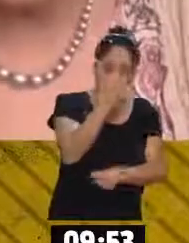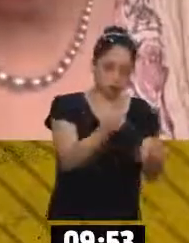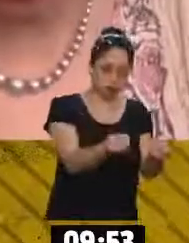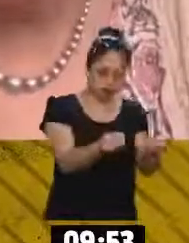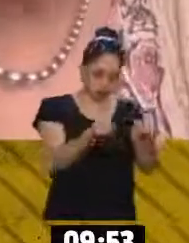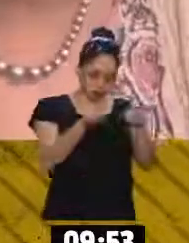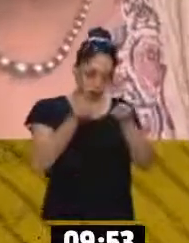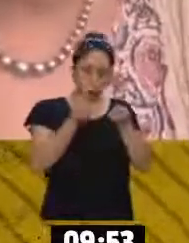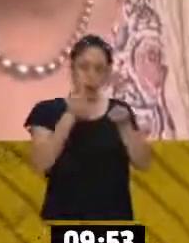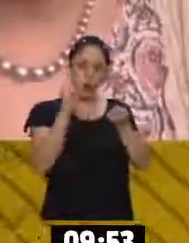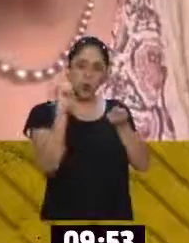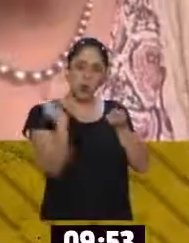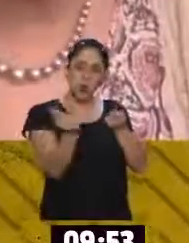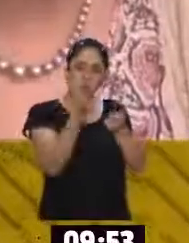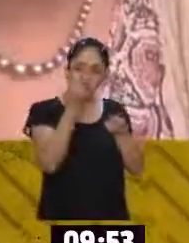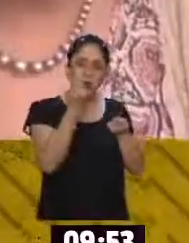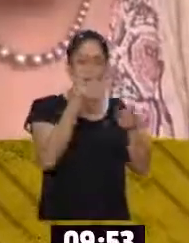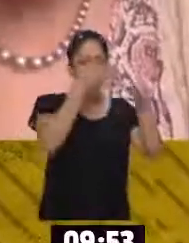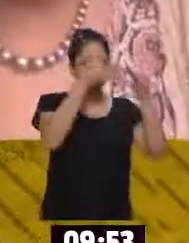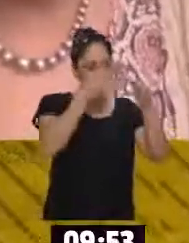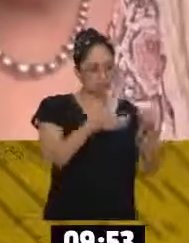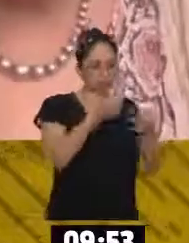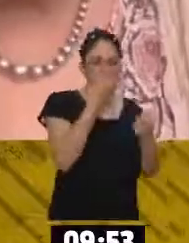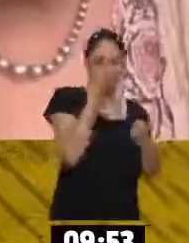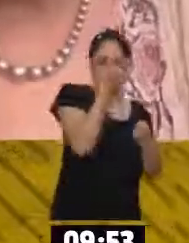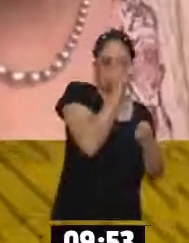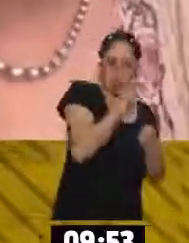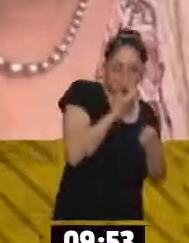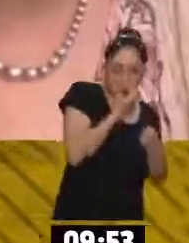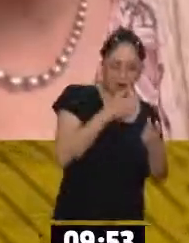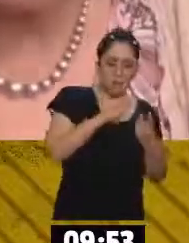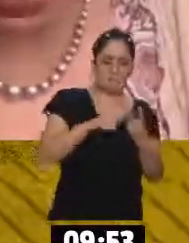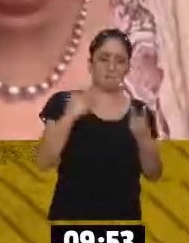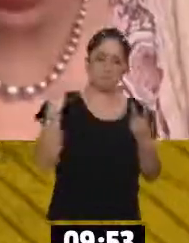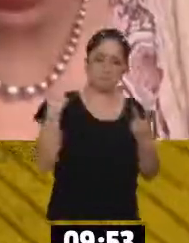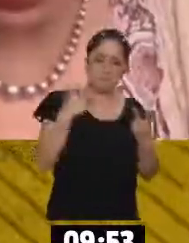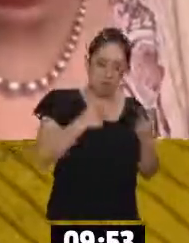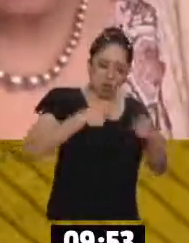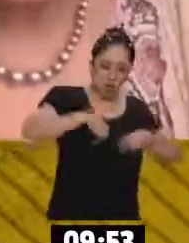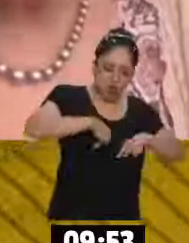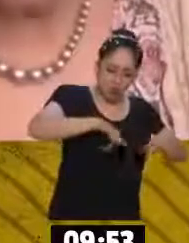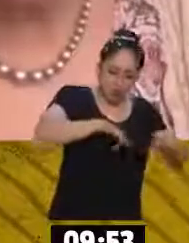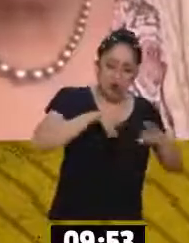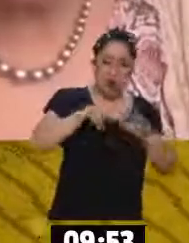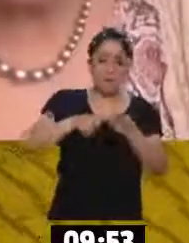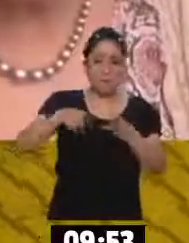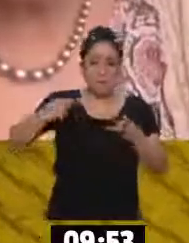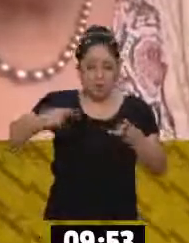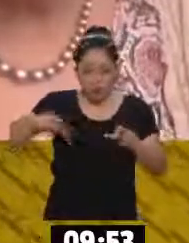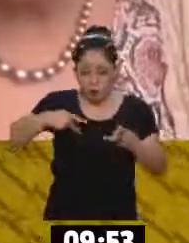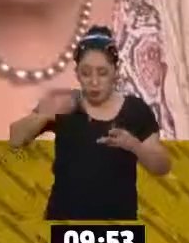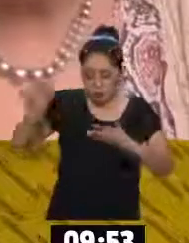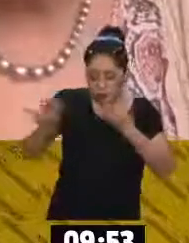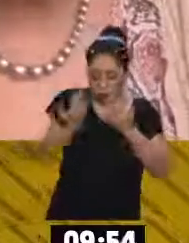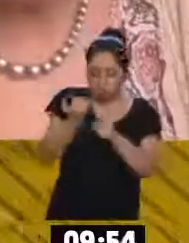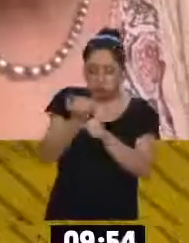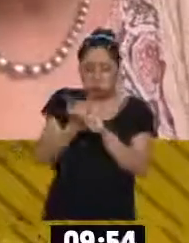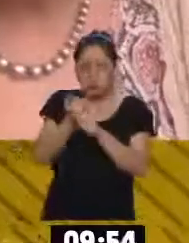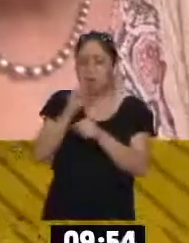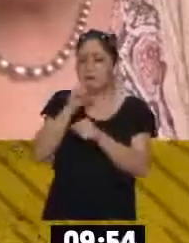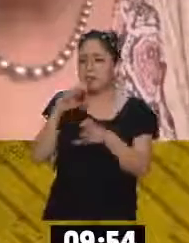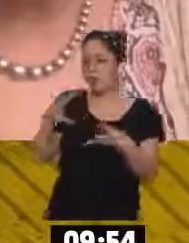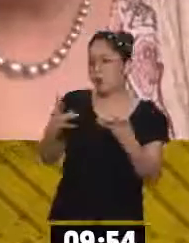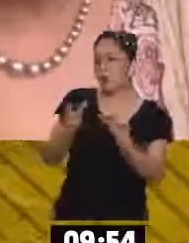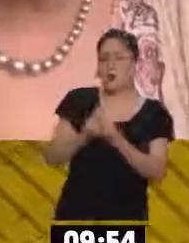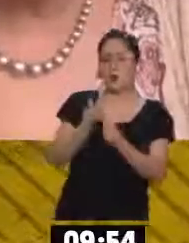a las instituciones, a los profesores, a la propia persona, por supuesto, a sus familias. Y siempre cuando alguien se titula, pues un